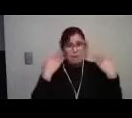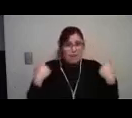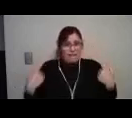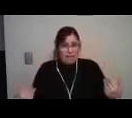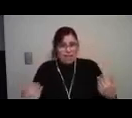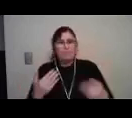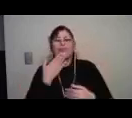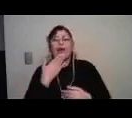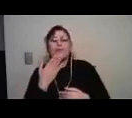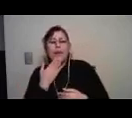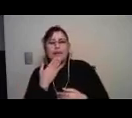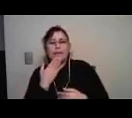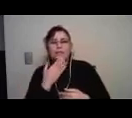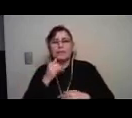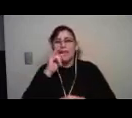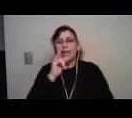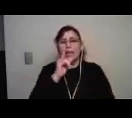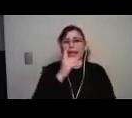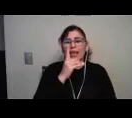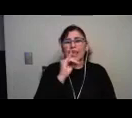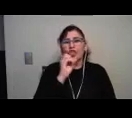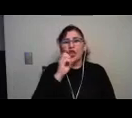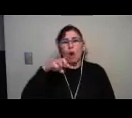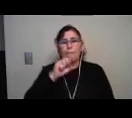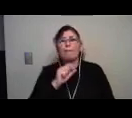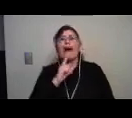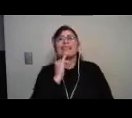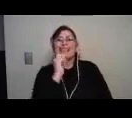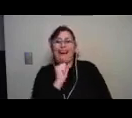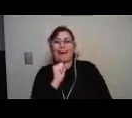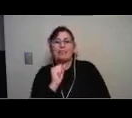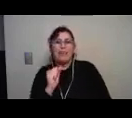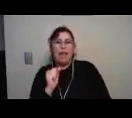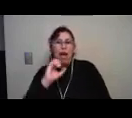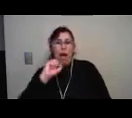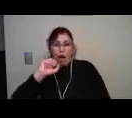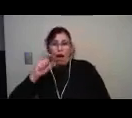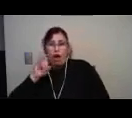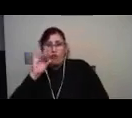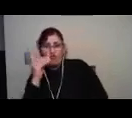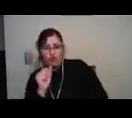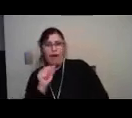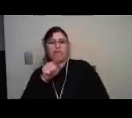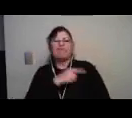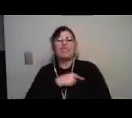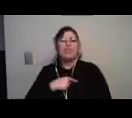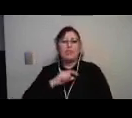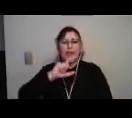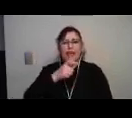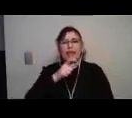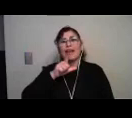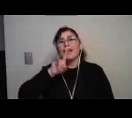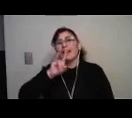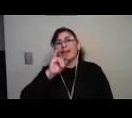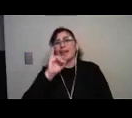que comúnmente se conoce como el síndrome de Guillain-Barré, porque así es el señor que lo describió, que es un cuadro